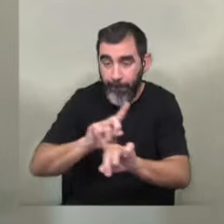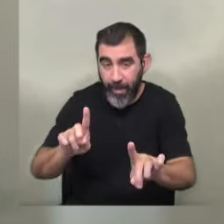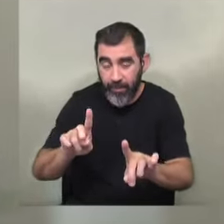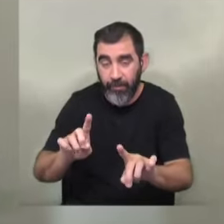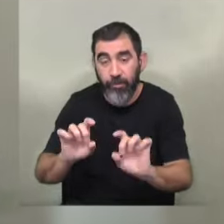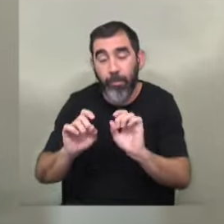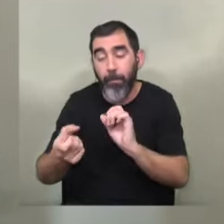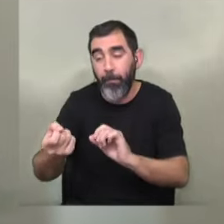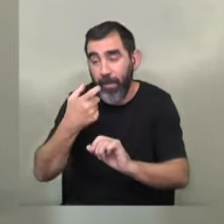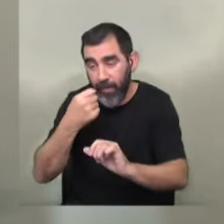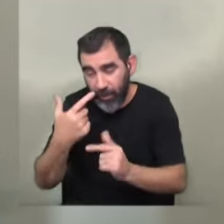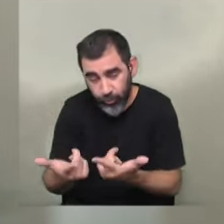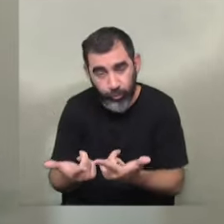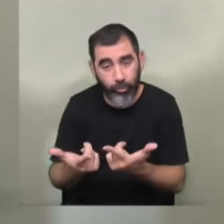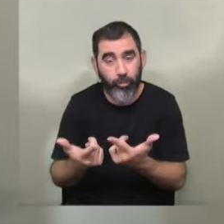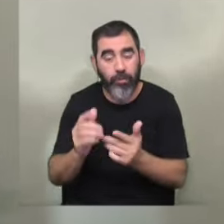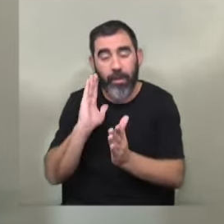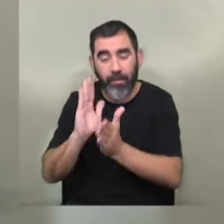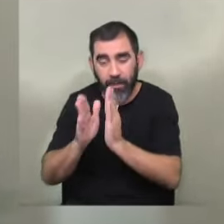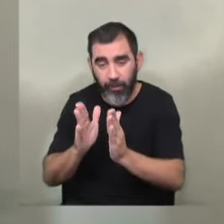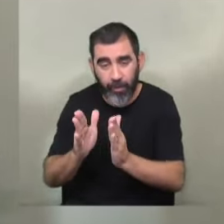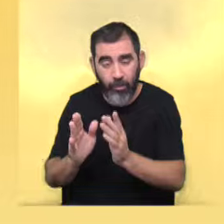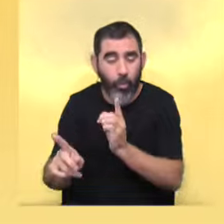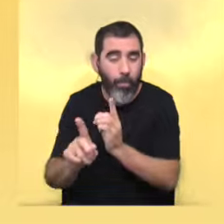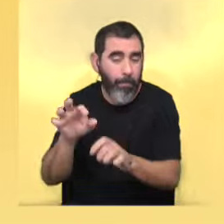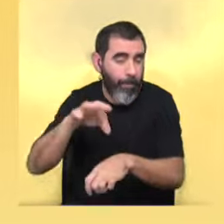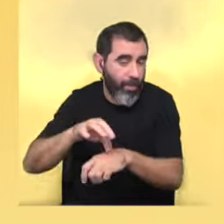son medicaciones o tratamientos de consultorio.